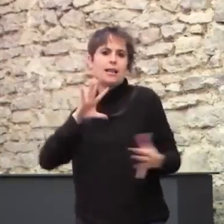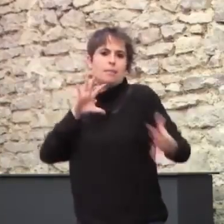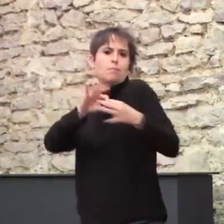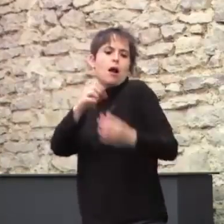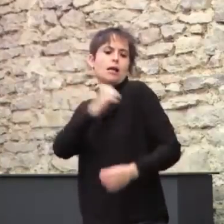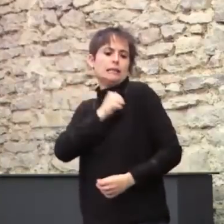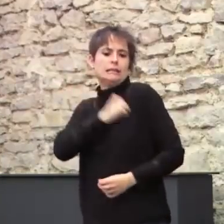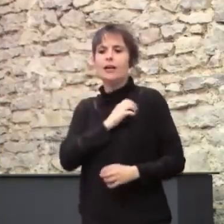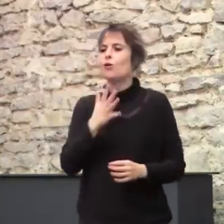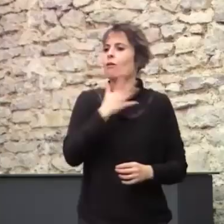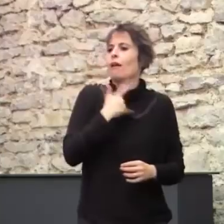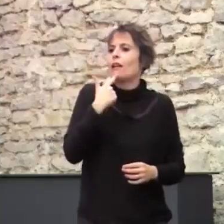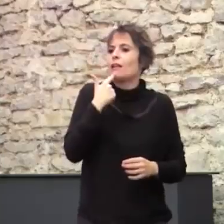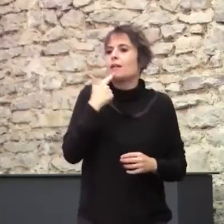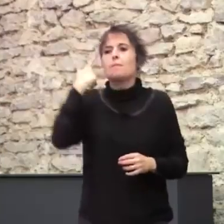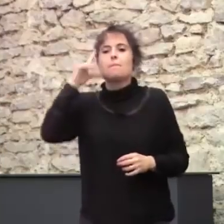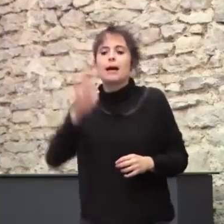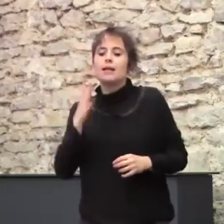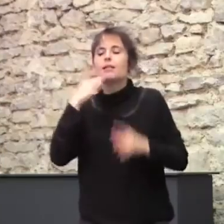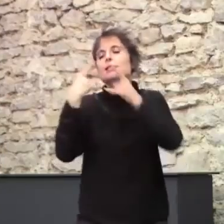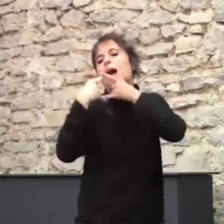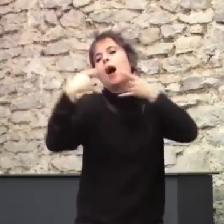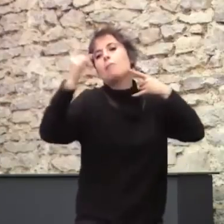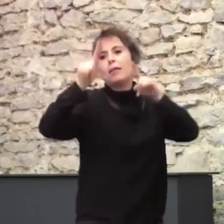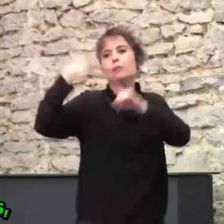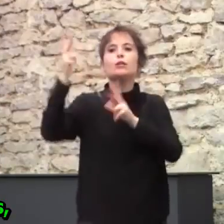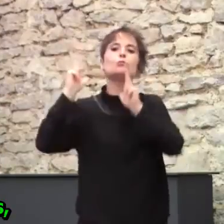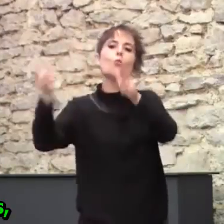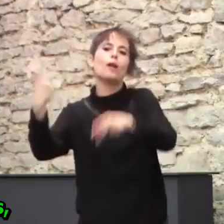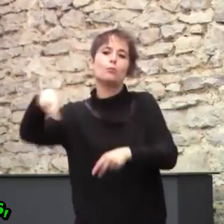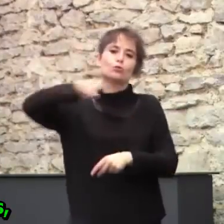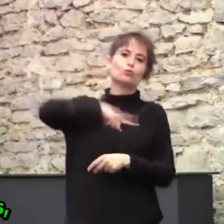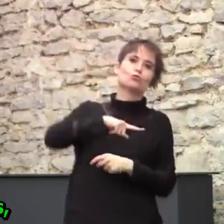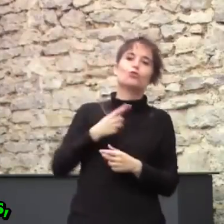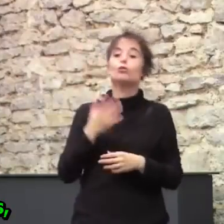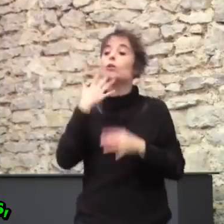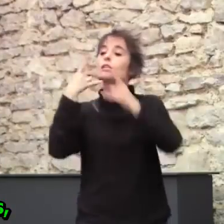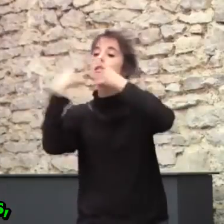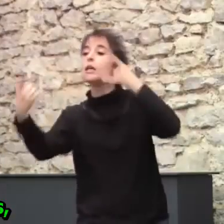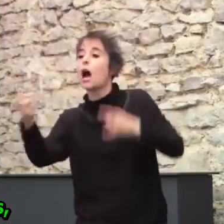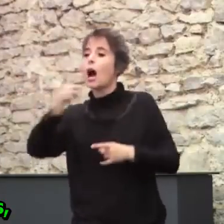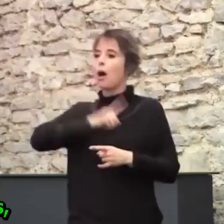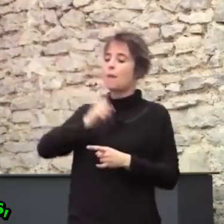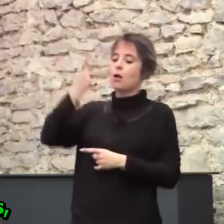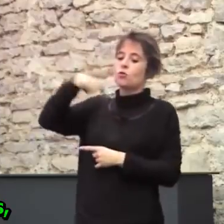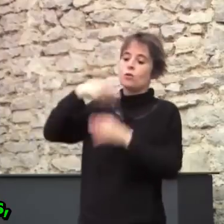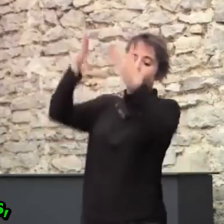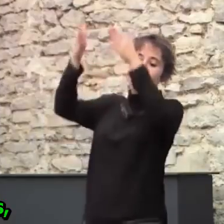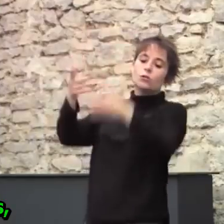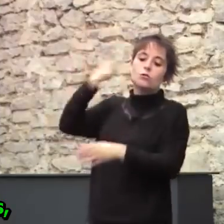idea de que bueno, quien nos ama muere por nosotros. Quien nos ama, nosotras tenemos que